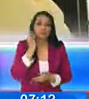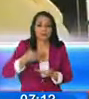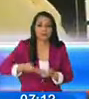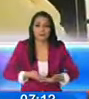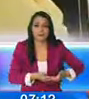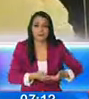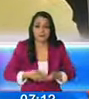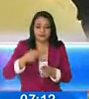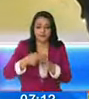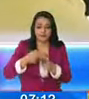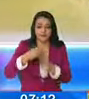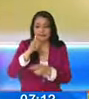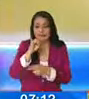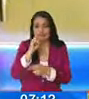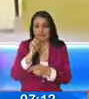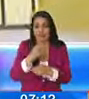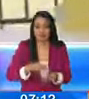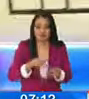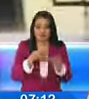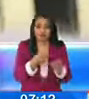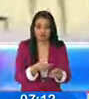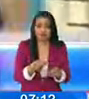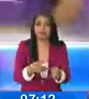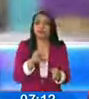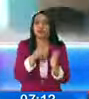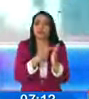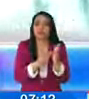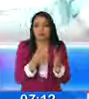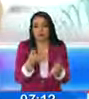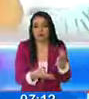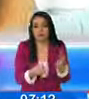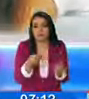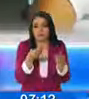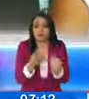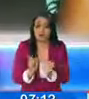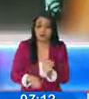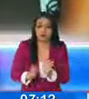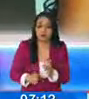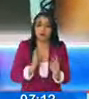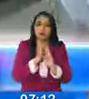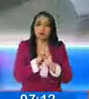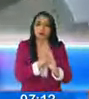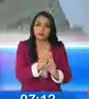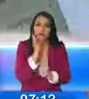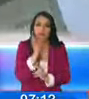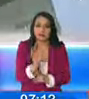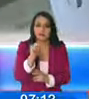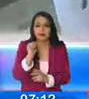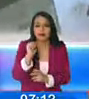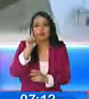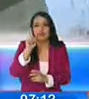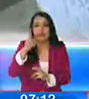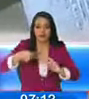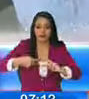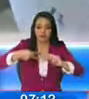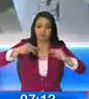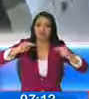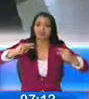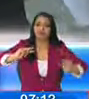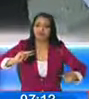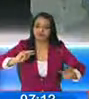para entregar allí una notificación judicial. Consigo el abogado llevó los resultados del examen de ADN que se realizó